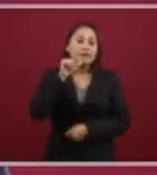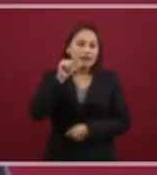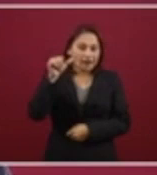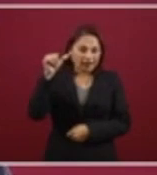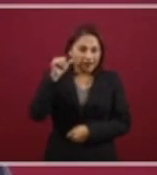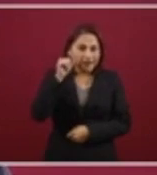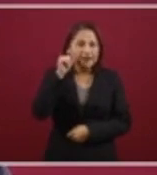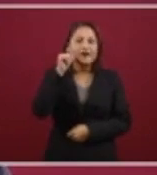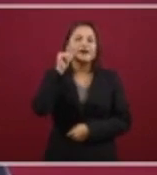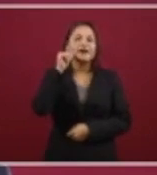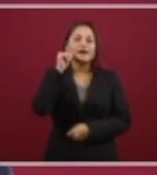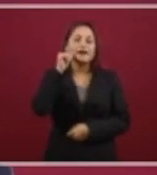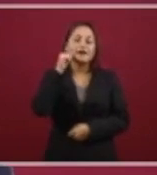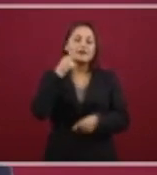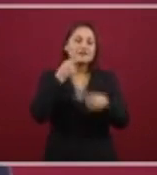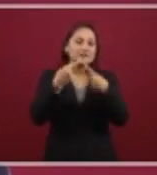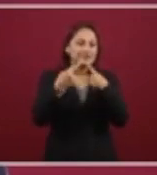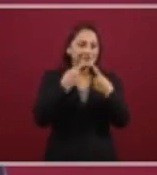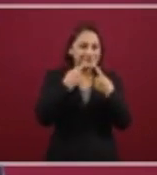se nos está